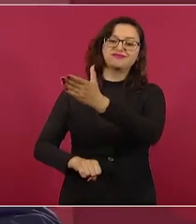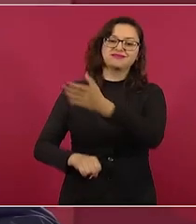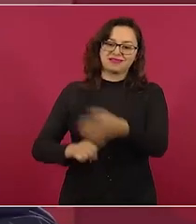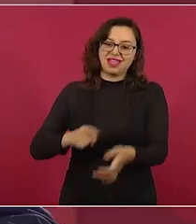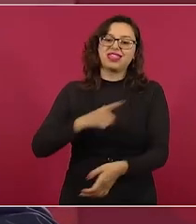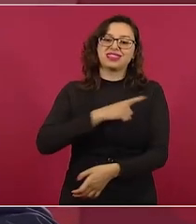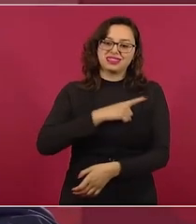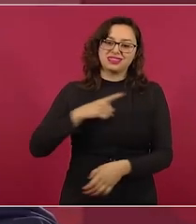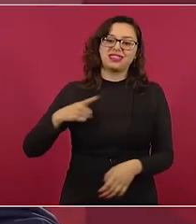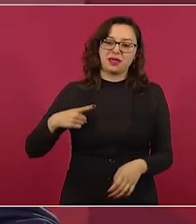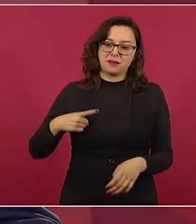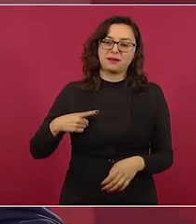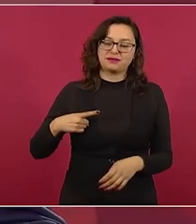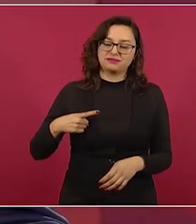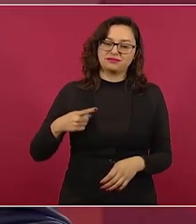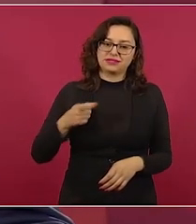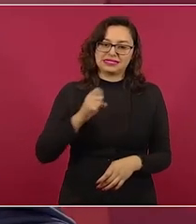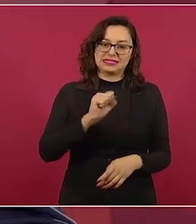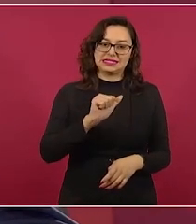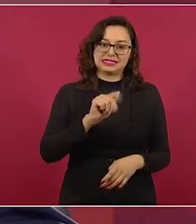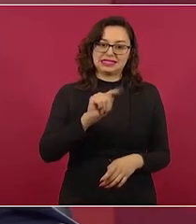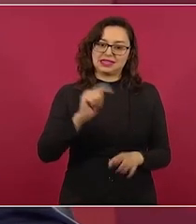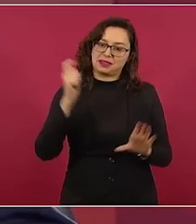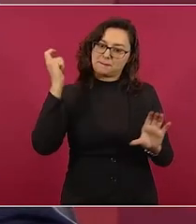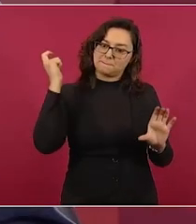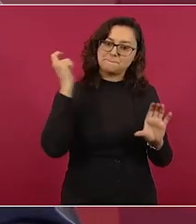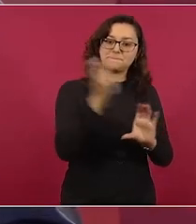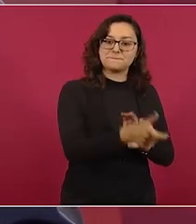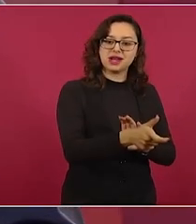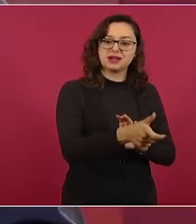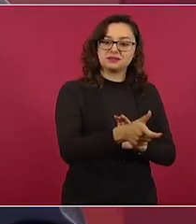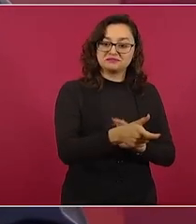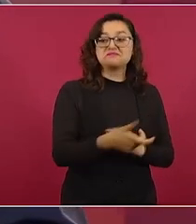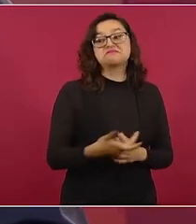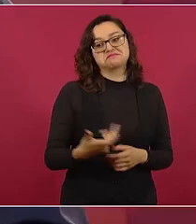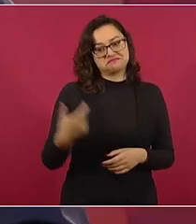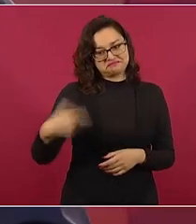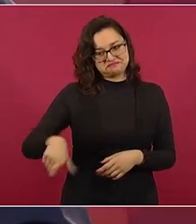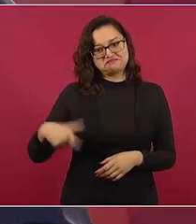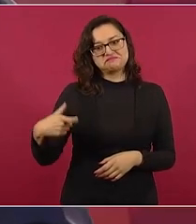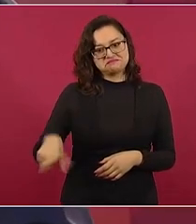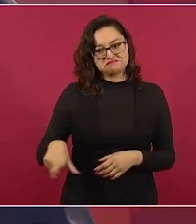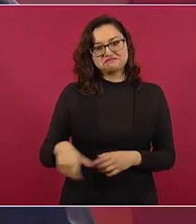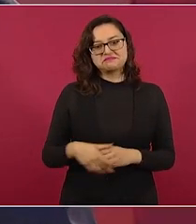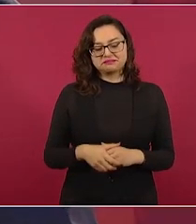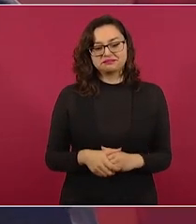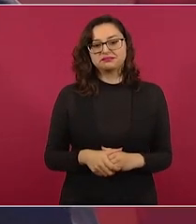Y estamos hablando, pues, de una cantidad considerable,